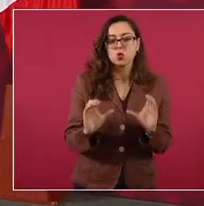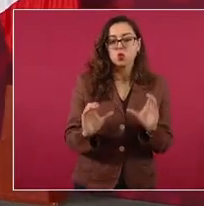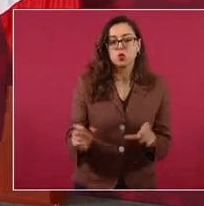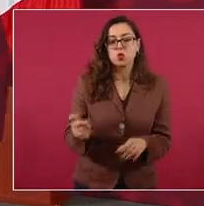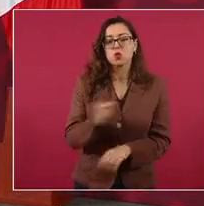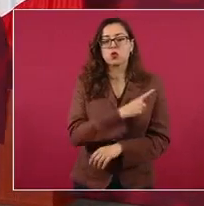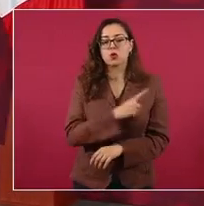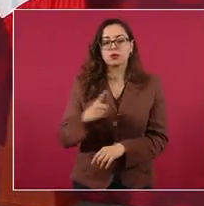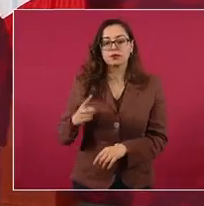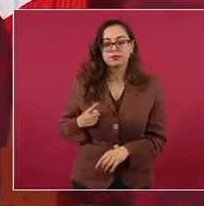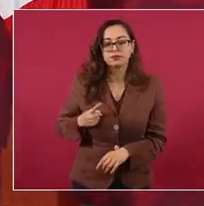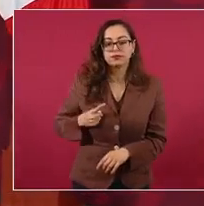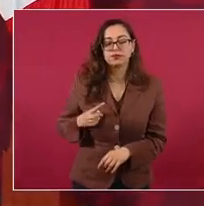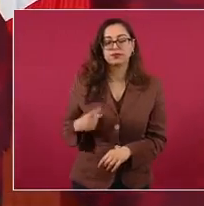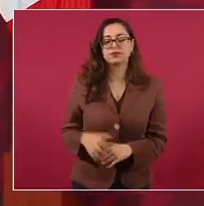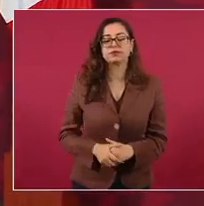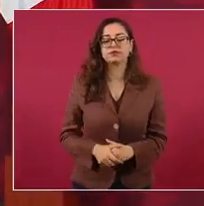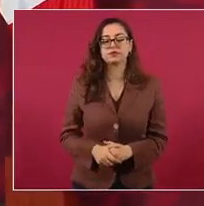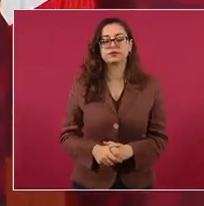hacemos, y